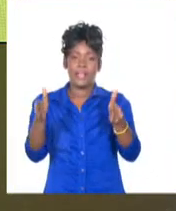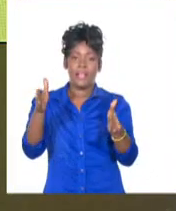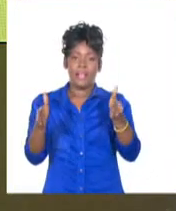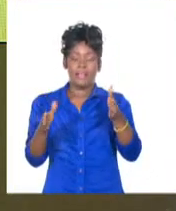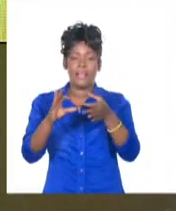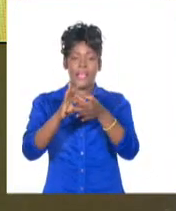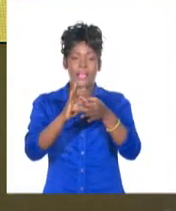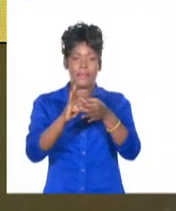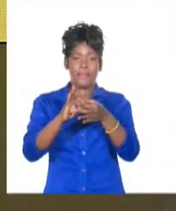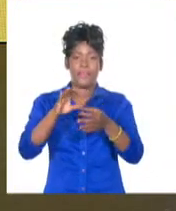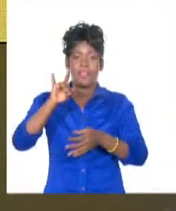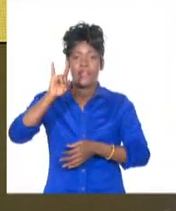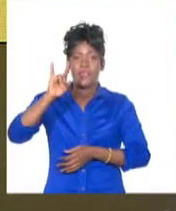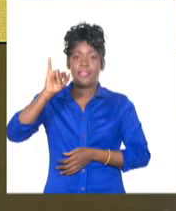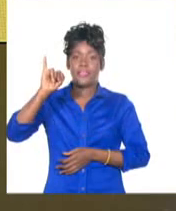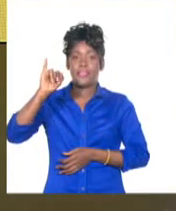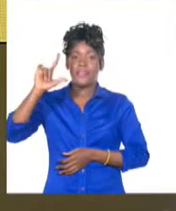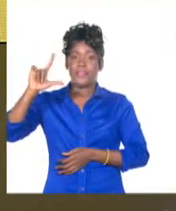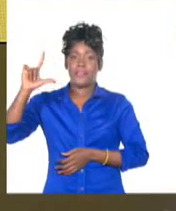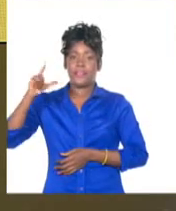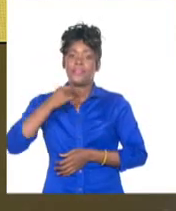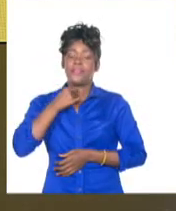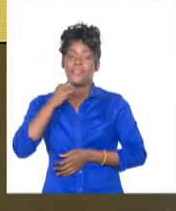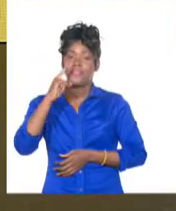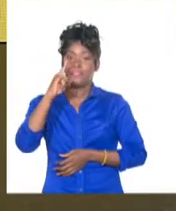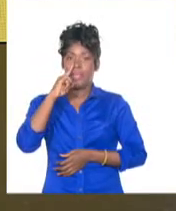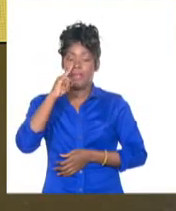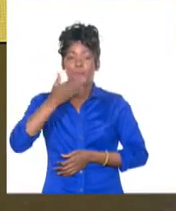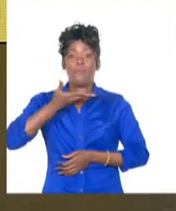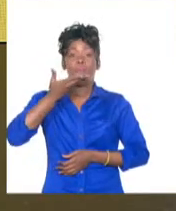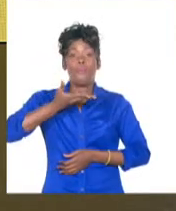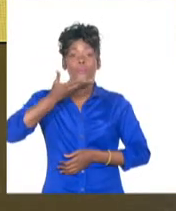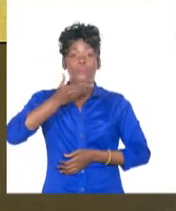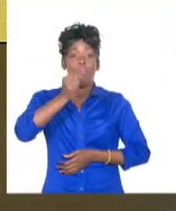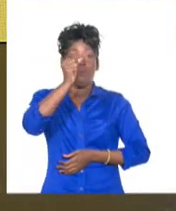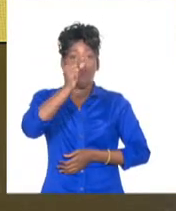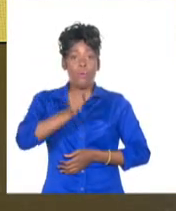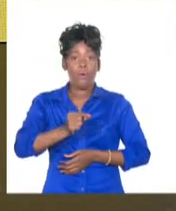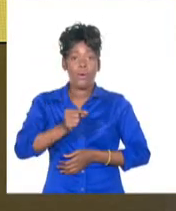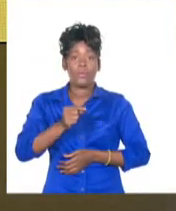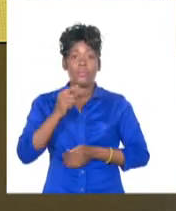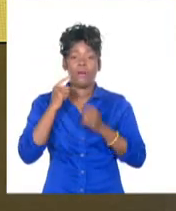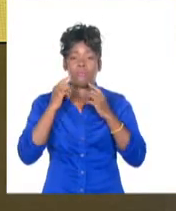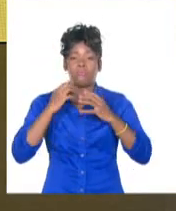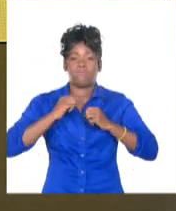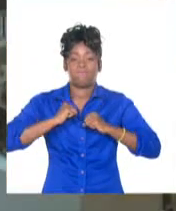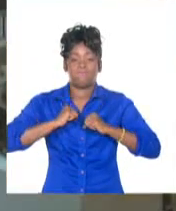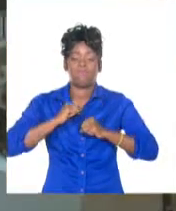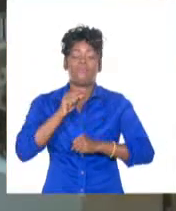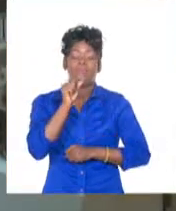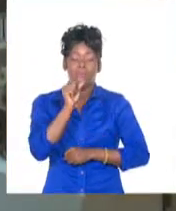Centro Provincial del Libro y la Literatura Enrique José Varona y la fundación que lleva el nombre del poeta nacional.